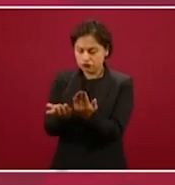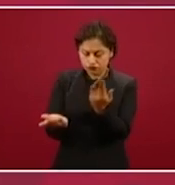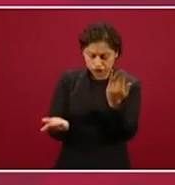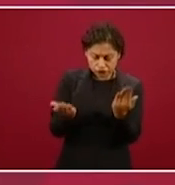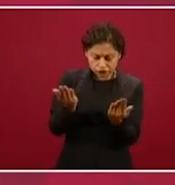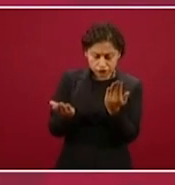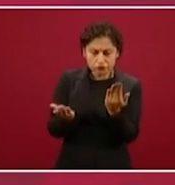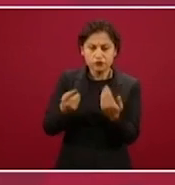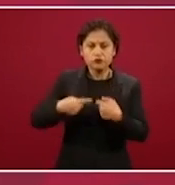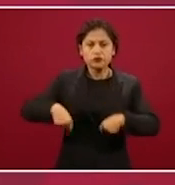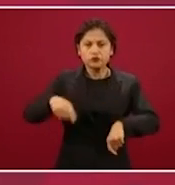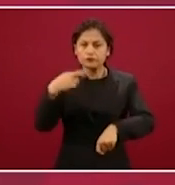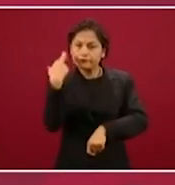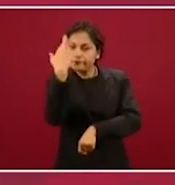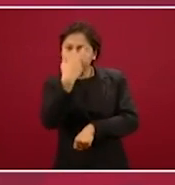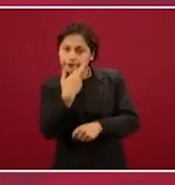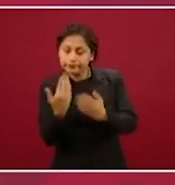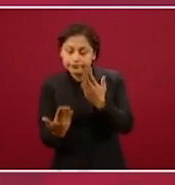y se está